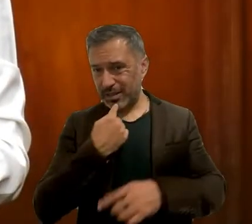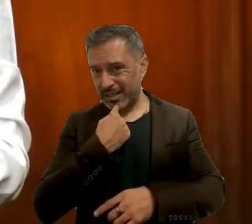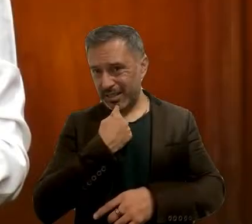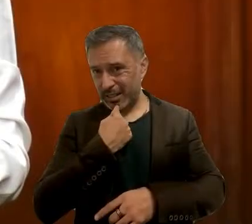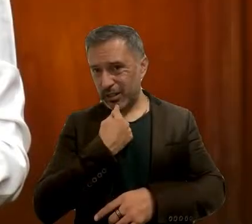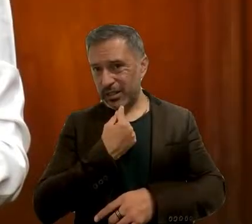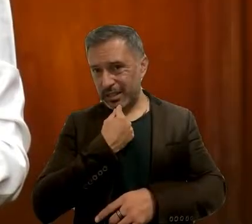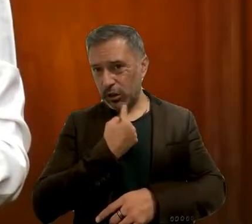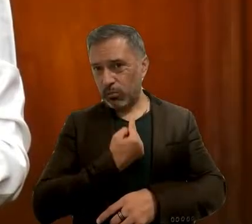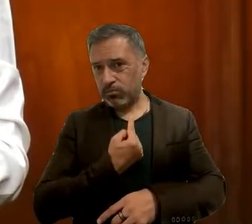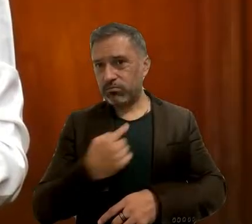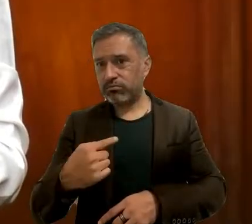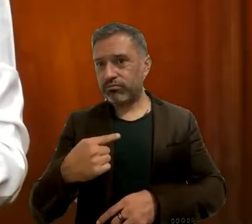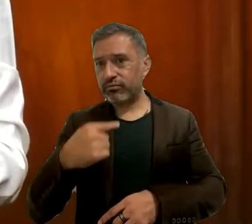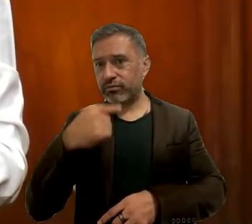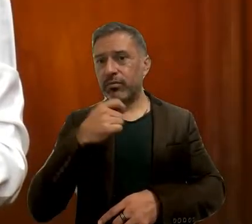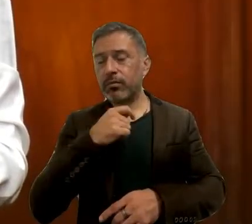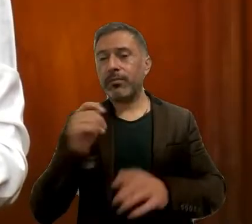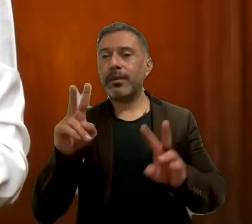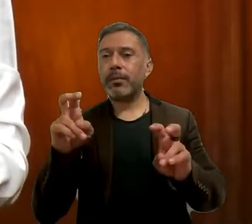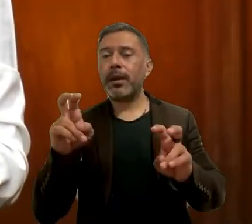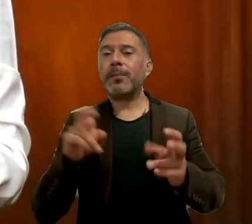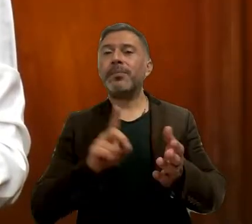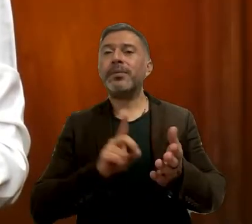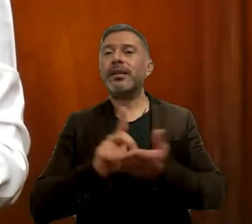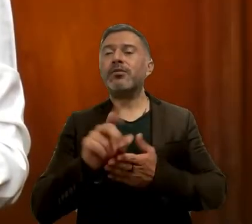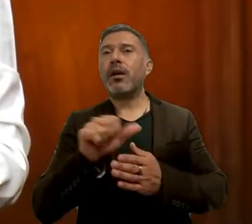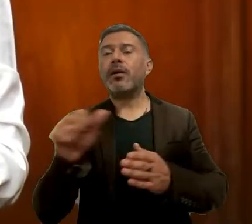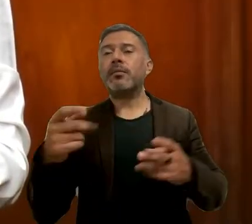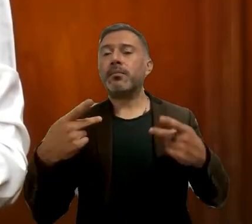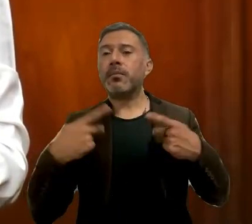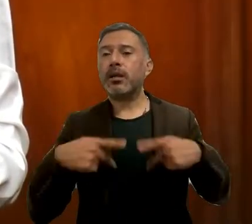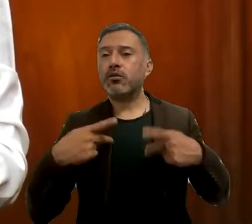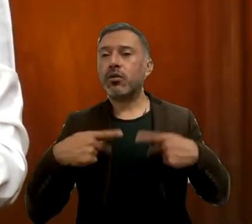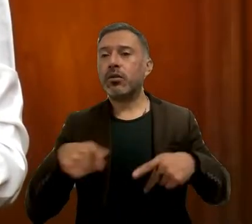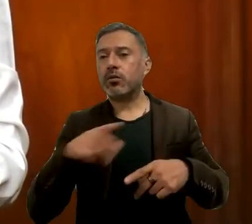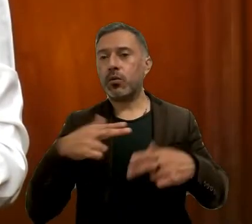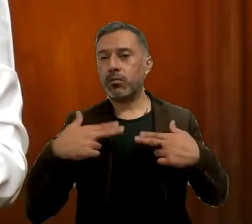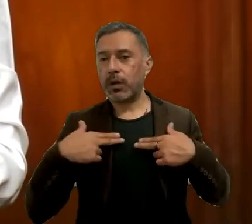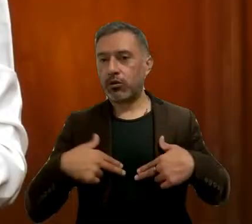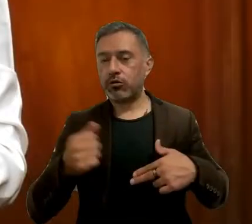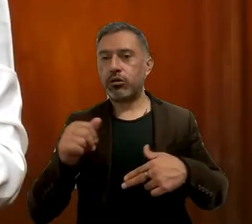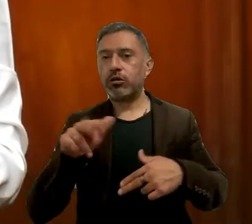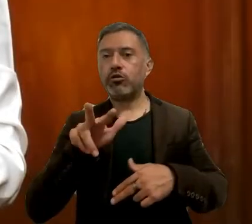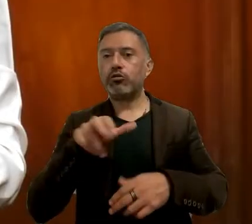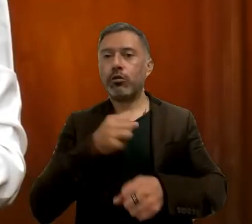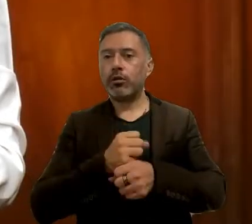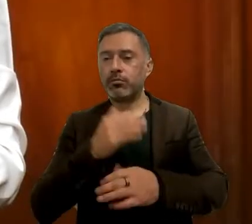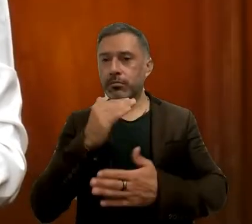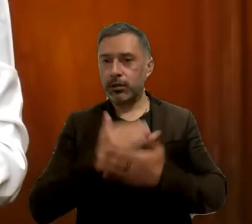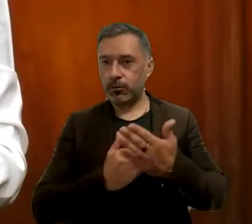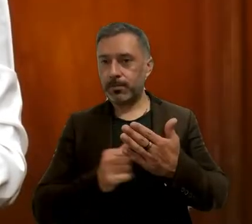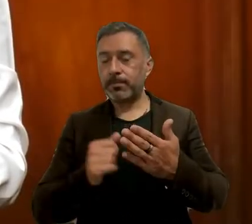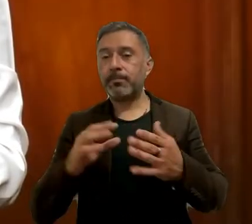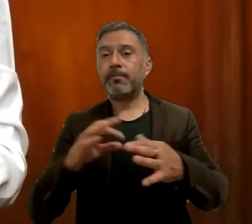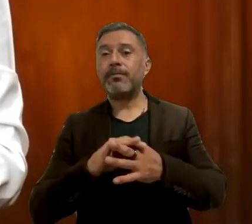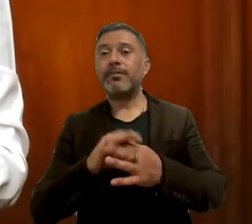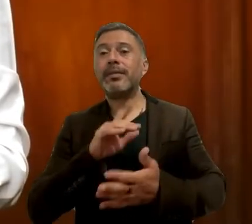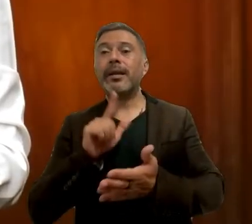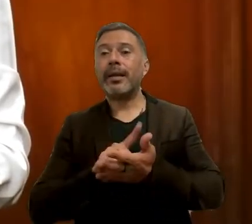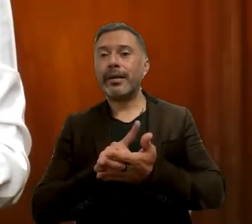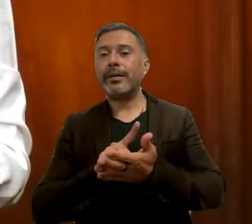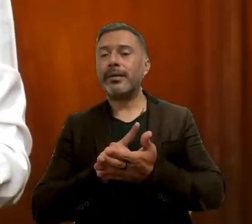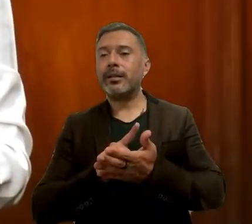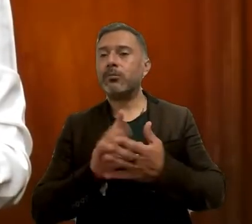un convencido sobre los derechos a todo ser humano menor de 18 años, salvo que en virtud de la ley que